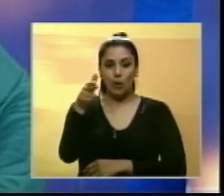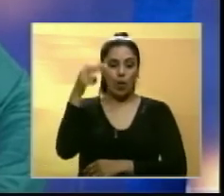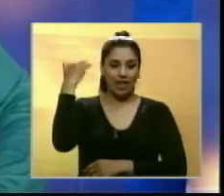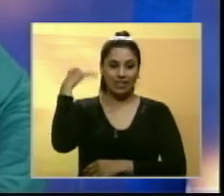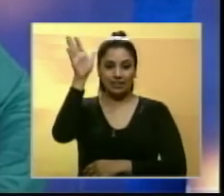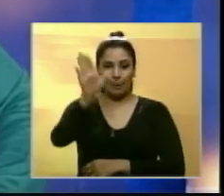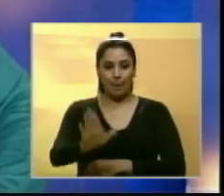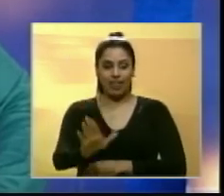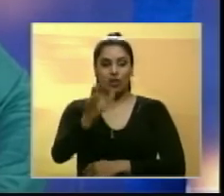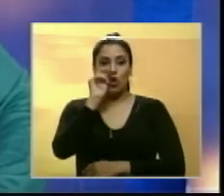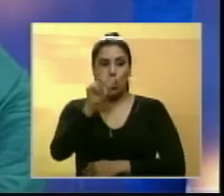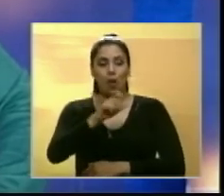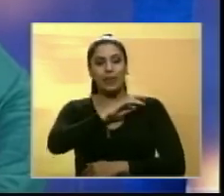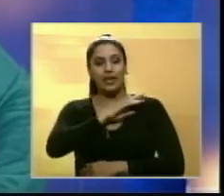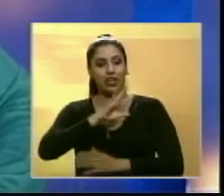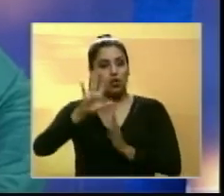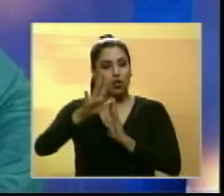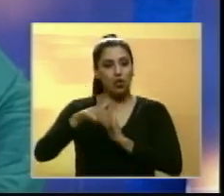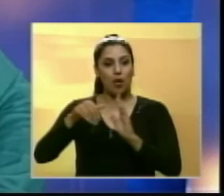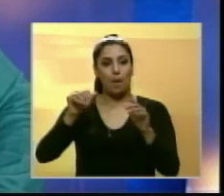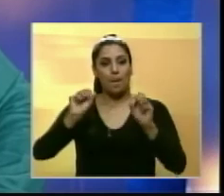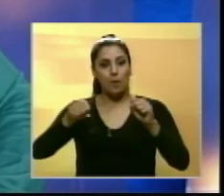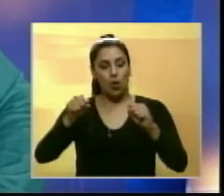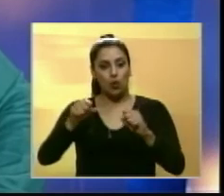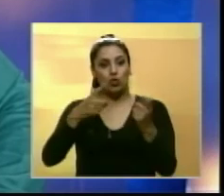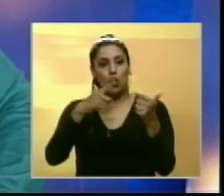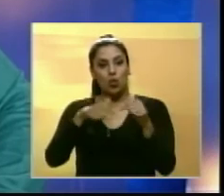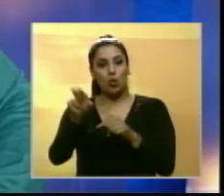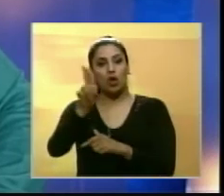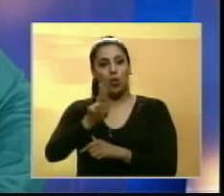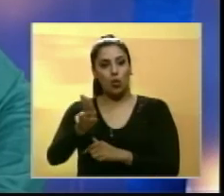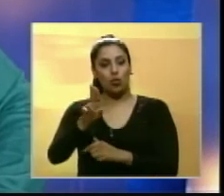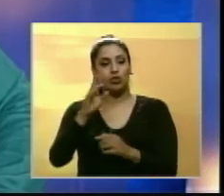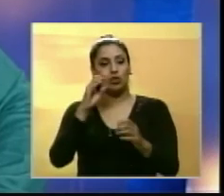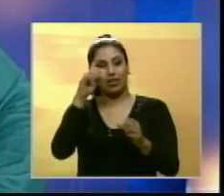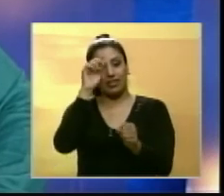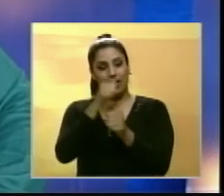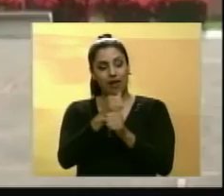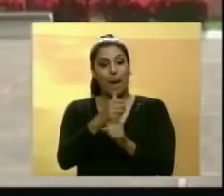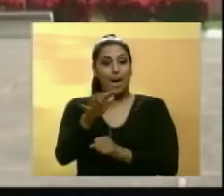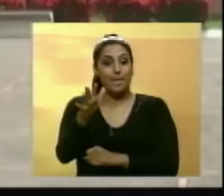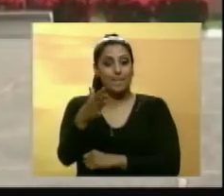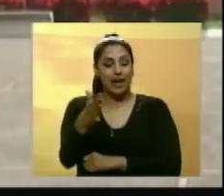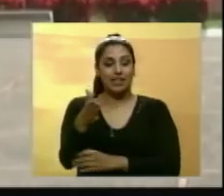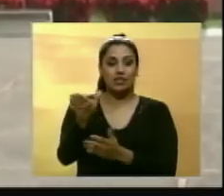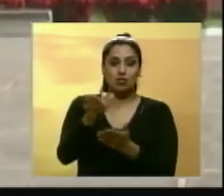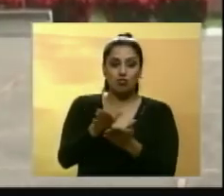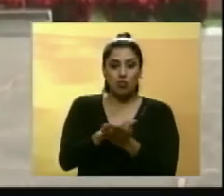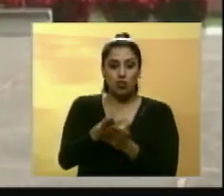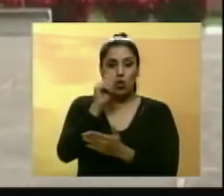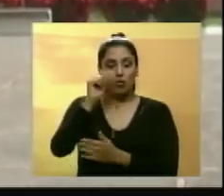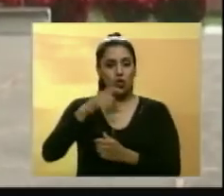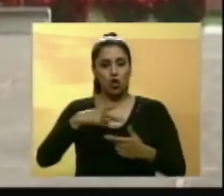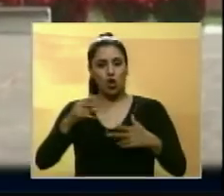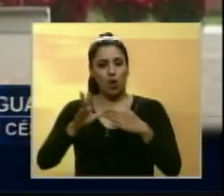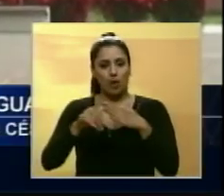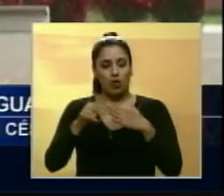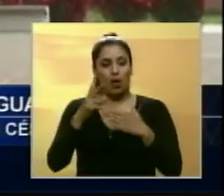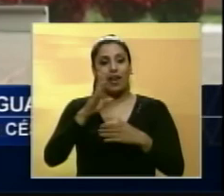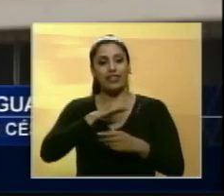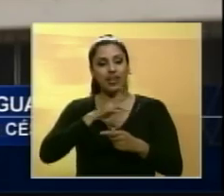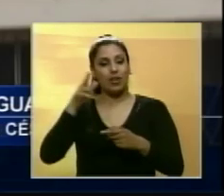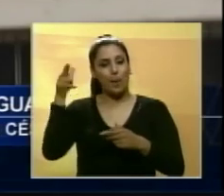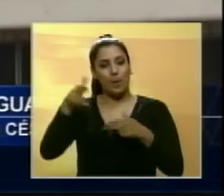por un sujeto desconocido, quien lo despojó de una moto, la cual utilizaba como medio de trabajo. Presuntamente, el fallecido opuso resistencia, por lo que